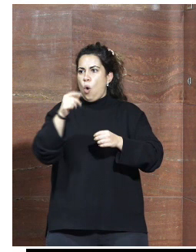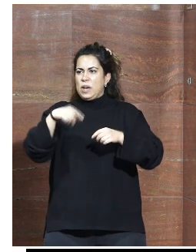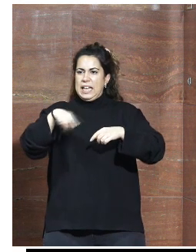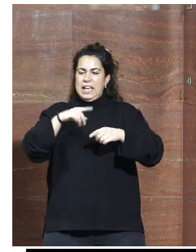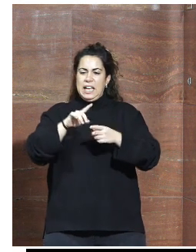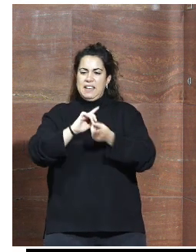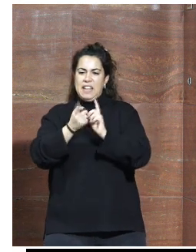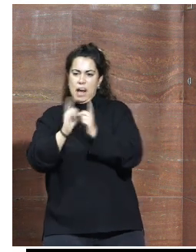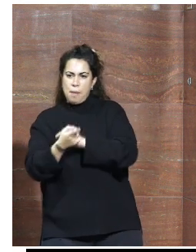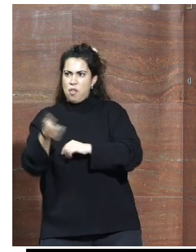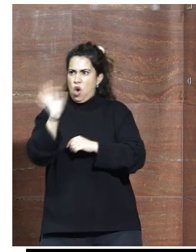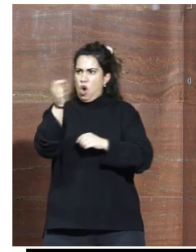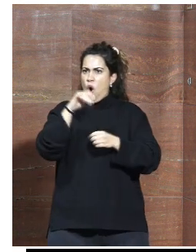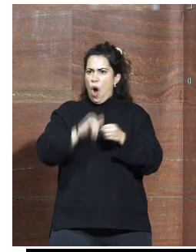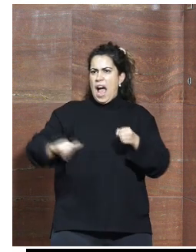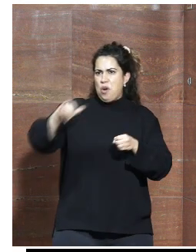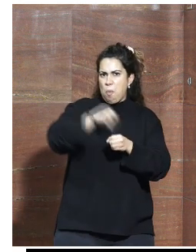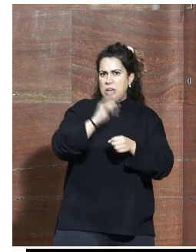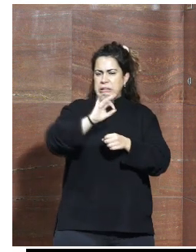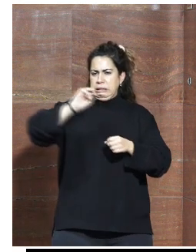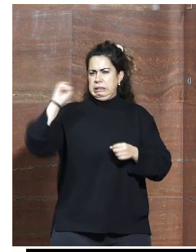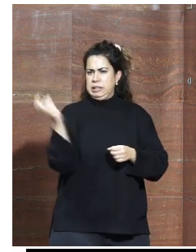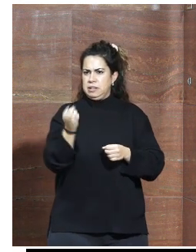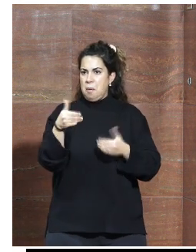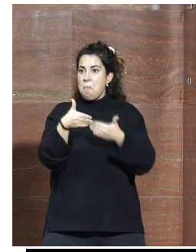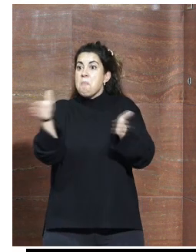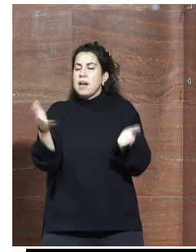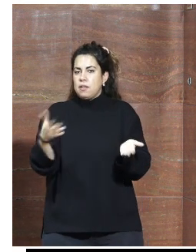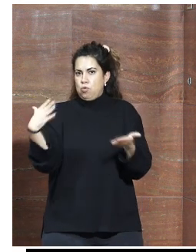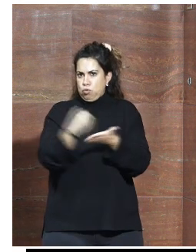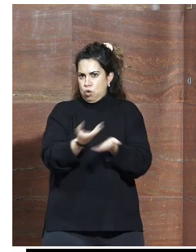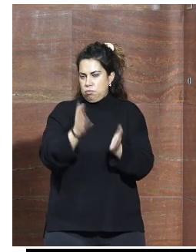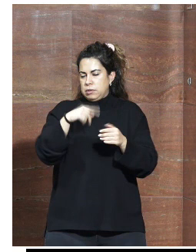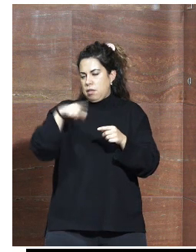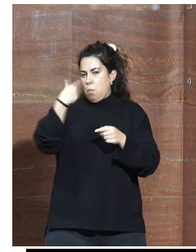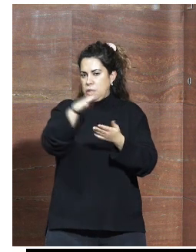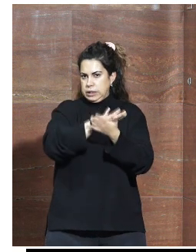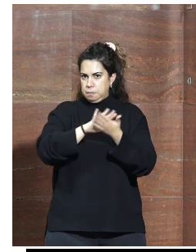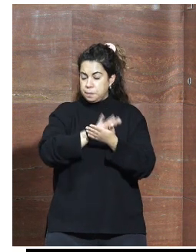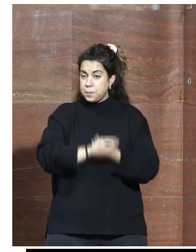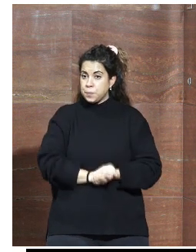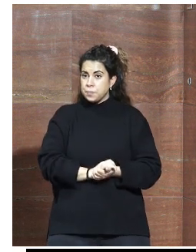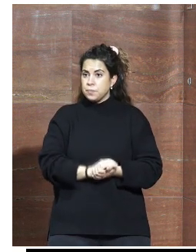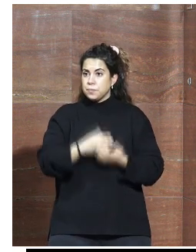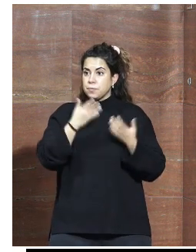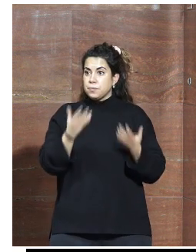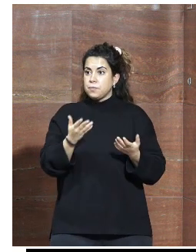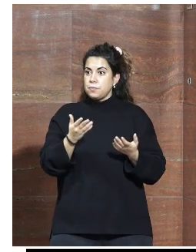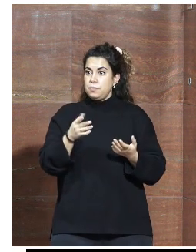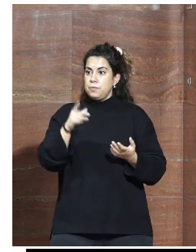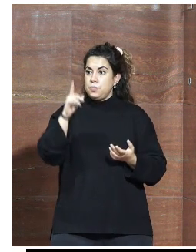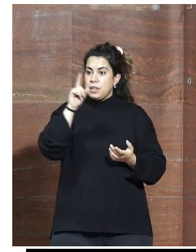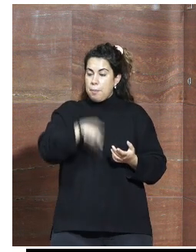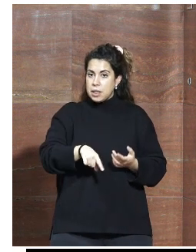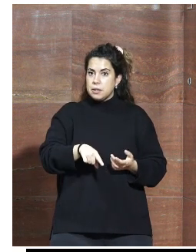autobuses, aeropuertos, etcétera, etcétera? De esto hablaremos un poquito más tarde. Pero bueno, también,